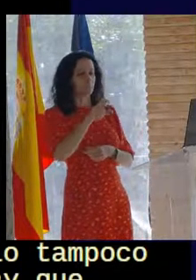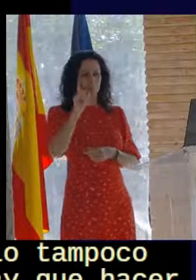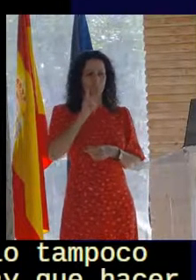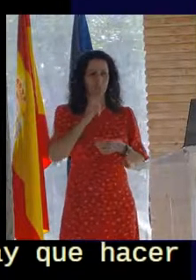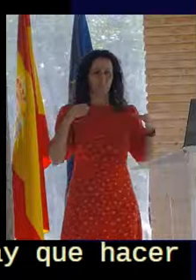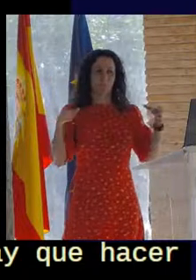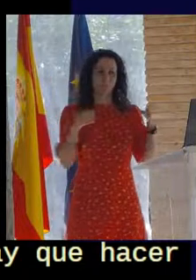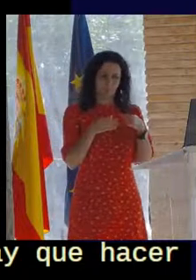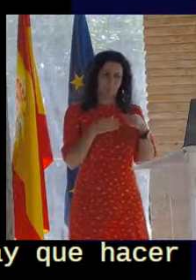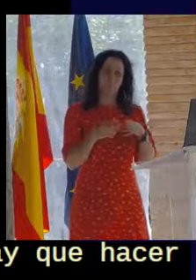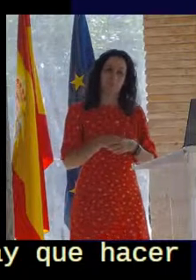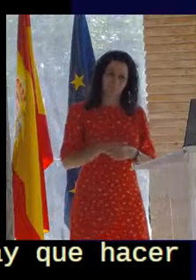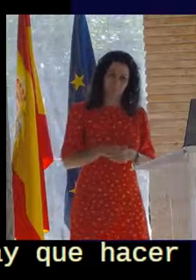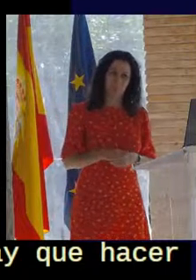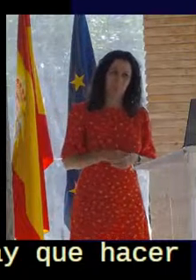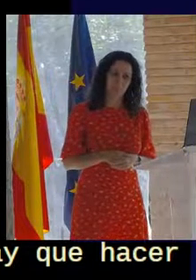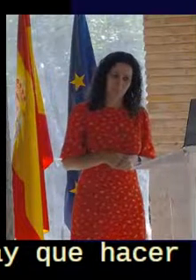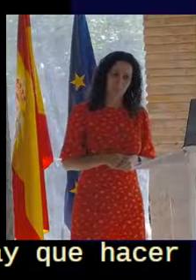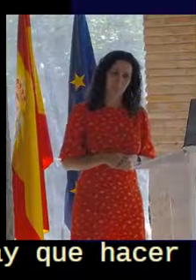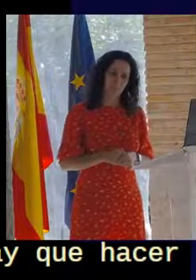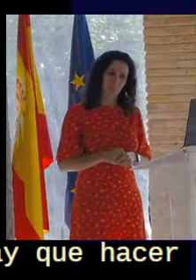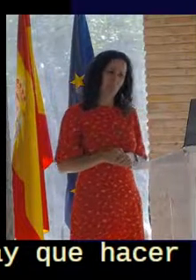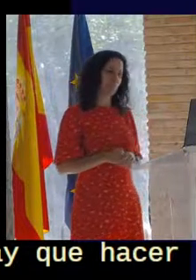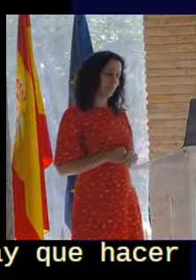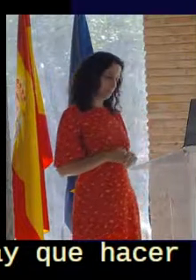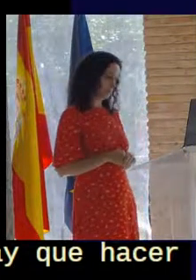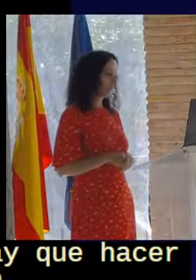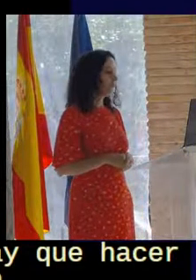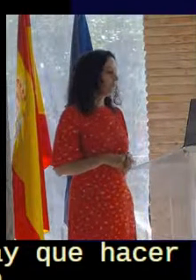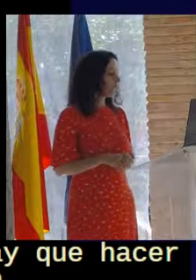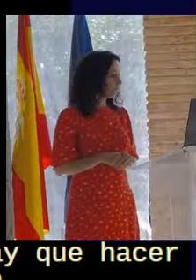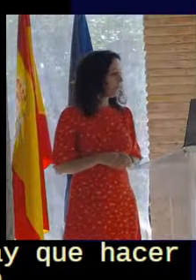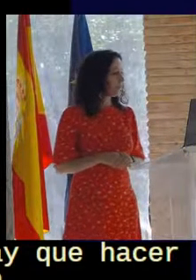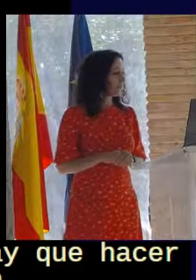hacer es escuchar y entender a la comunidad sorda